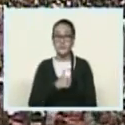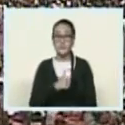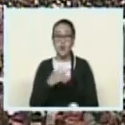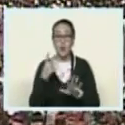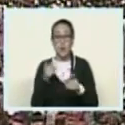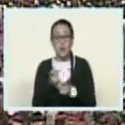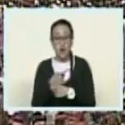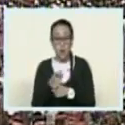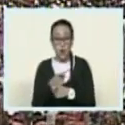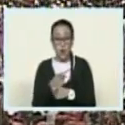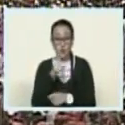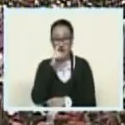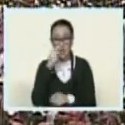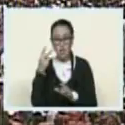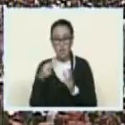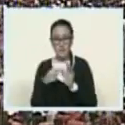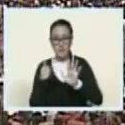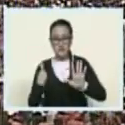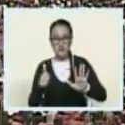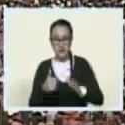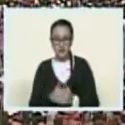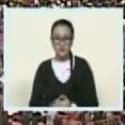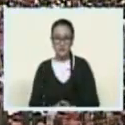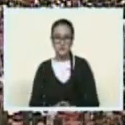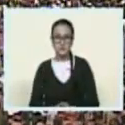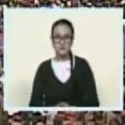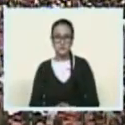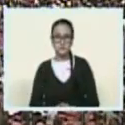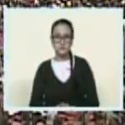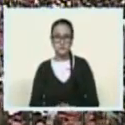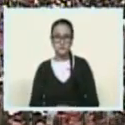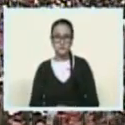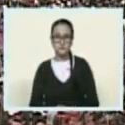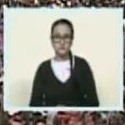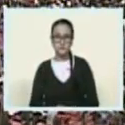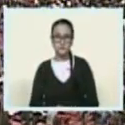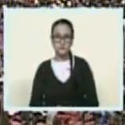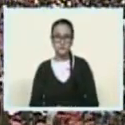desde el 9 de agosto del año 2006,